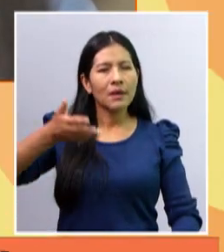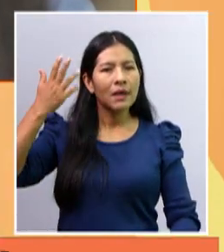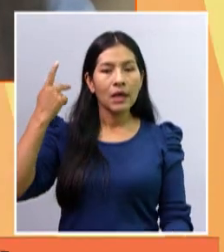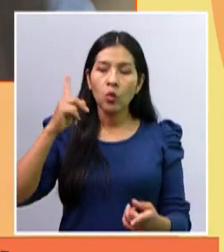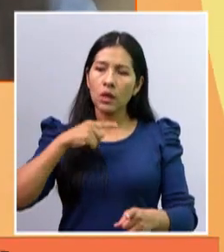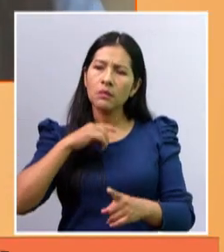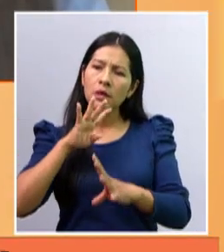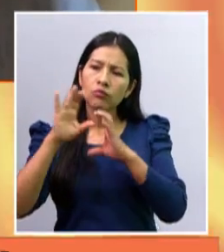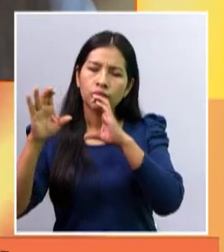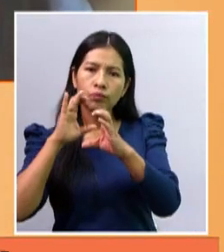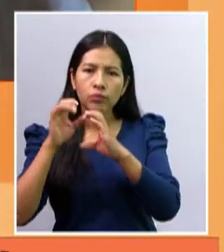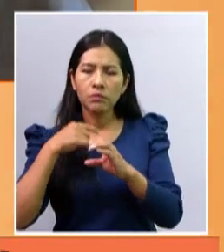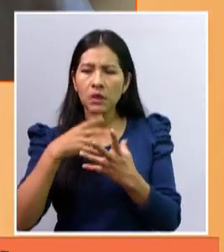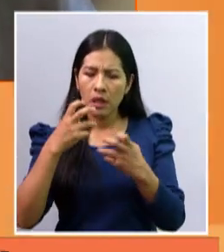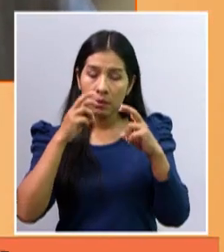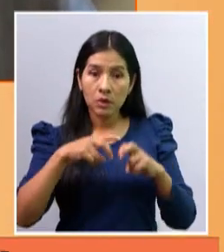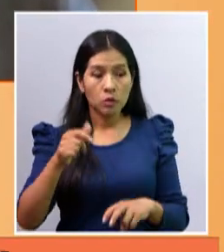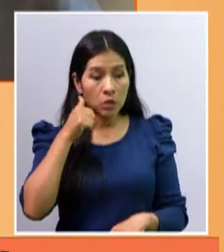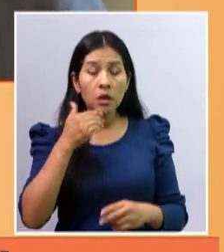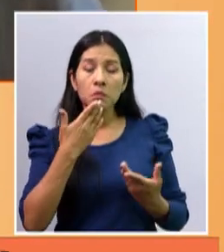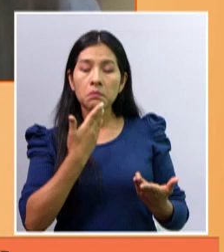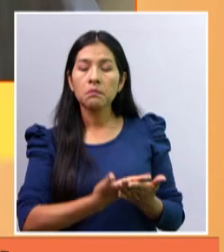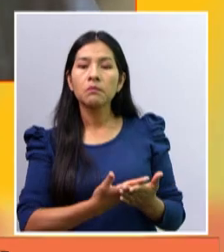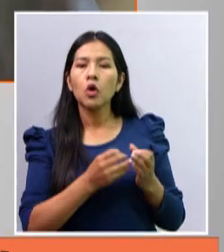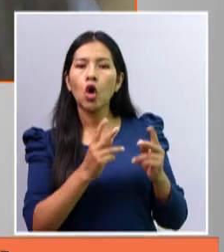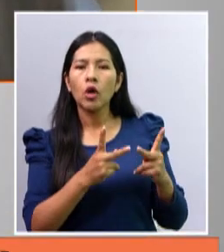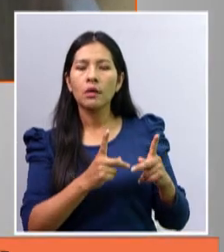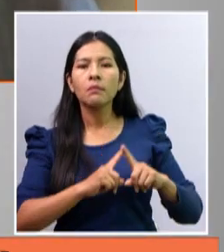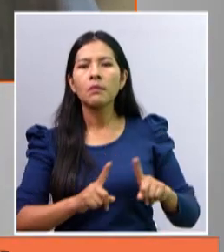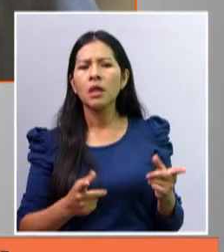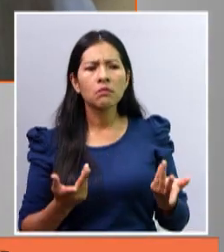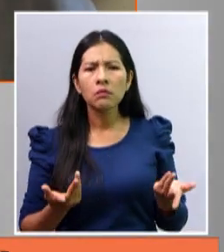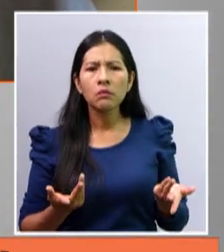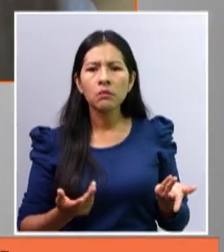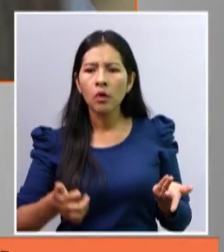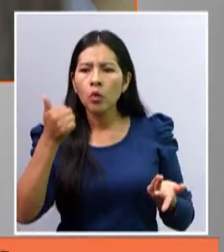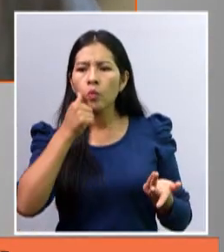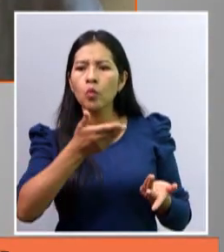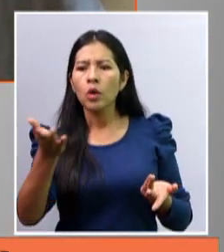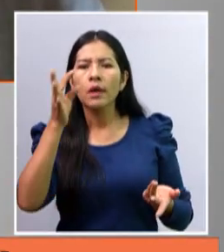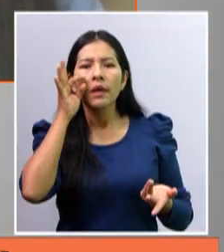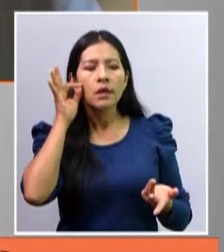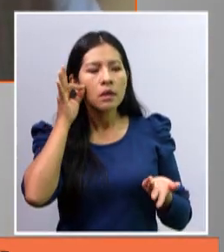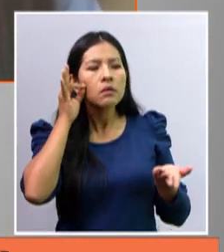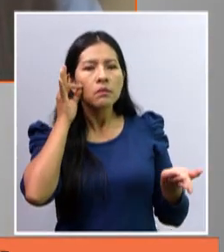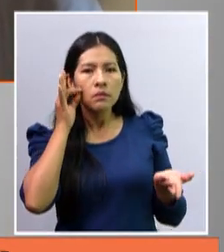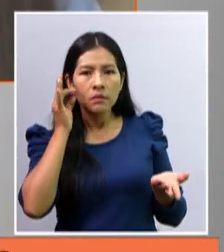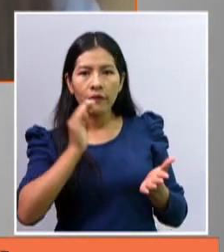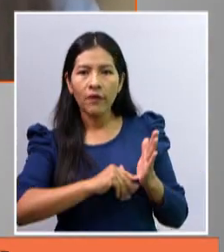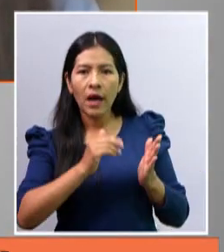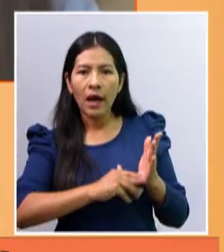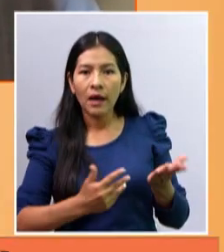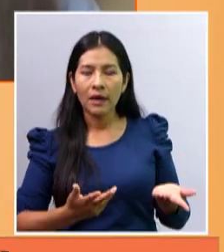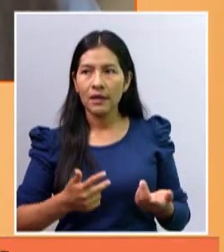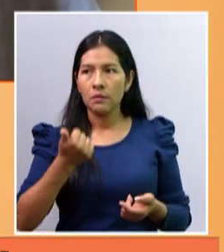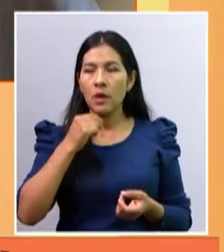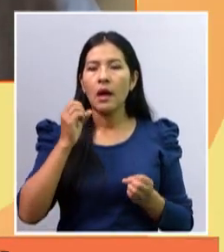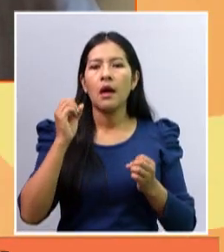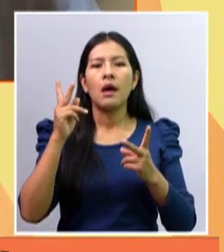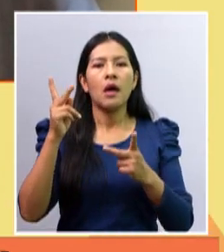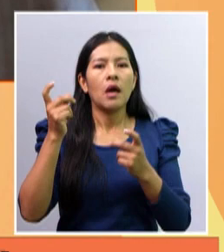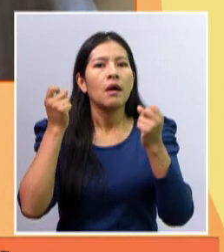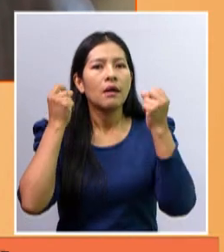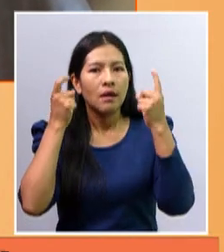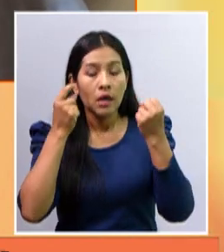la investigación bueno Esto está muy Pero y qué pasaba con las mujeres indígenas no porque evidentemente todo este periodo